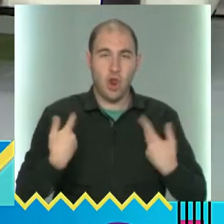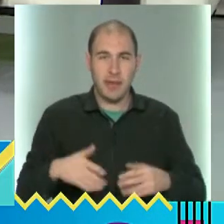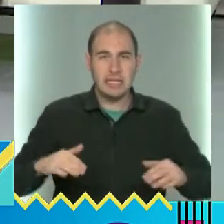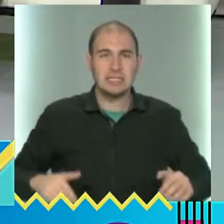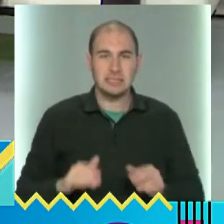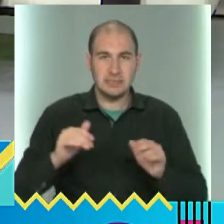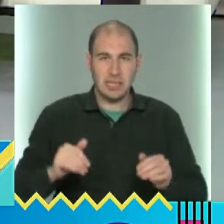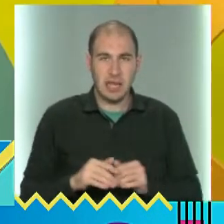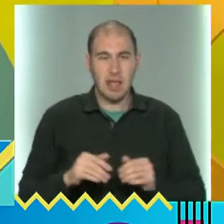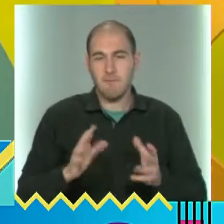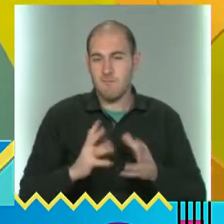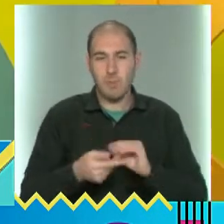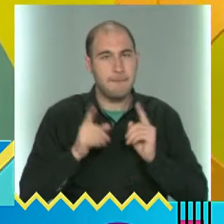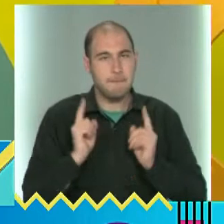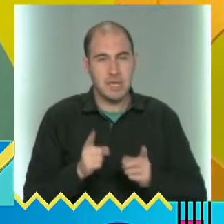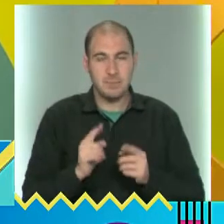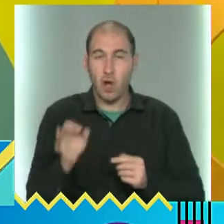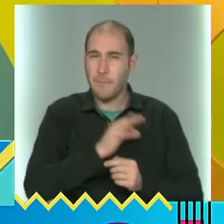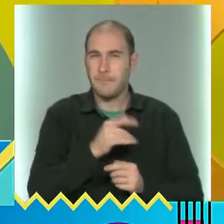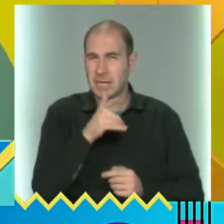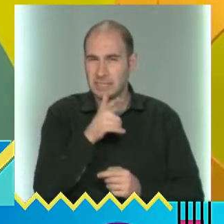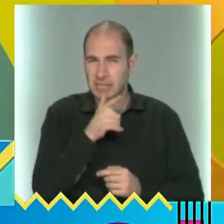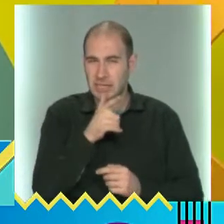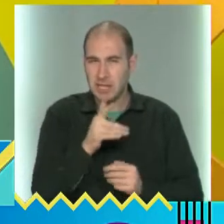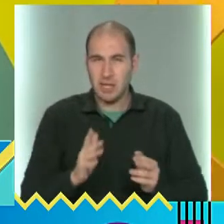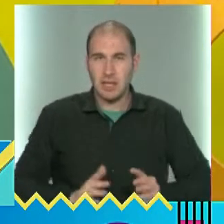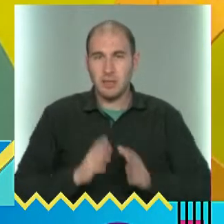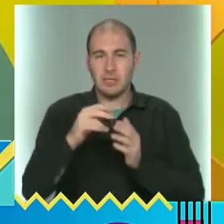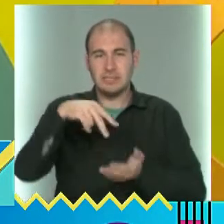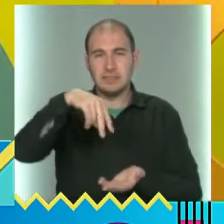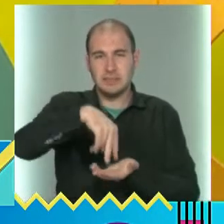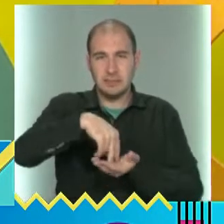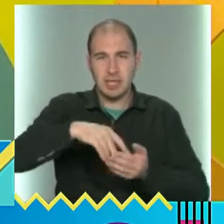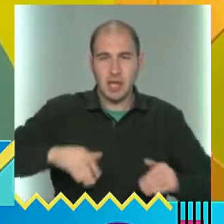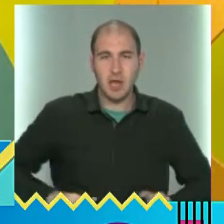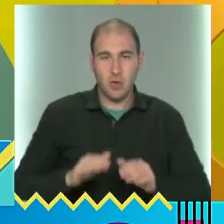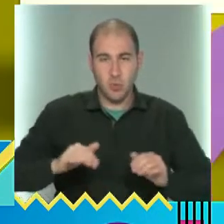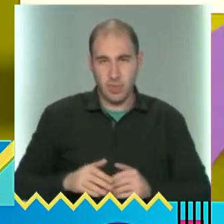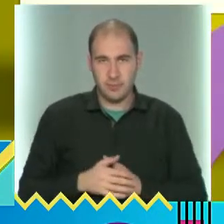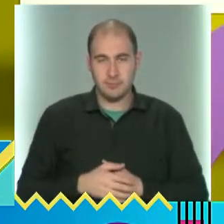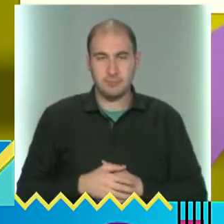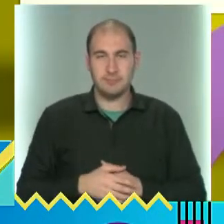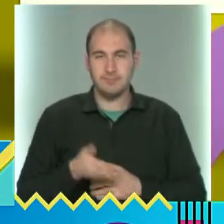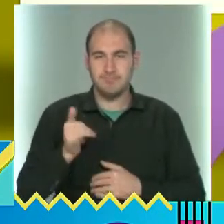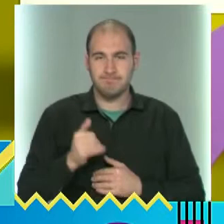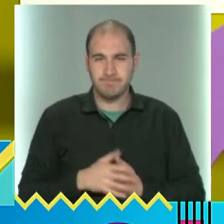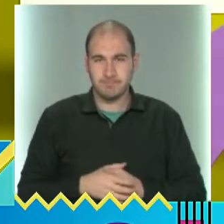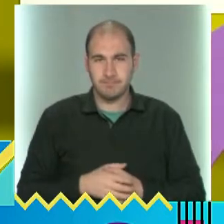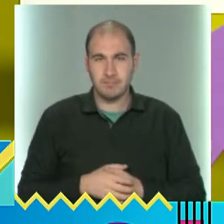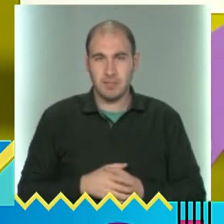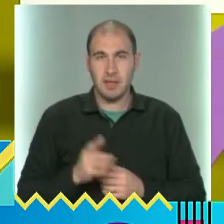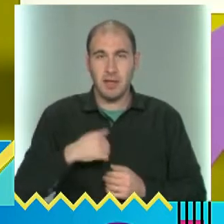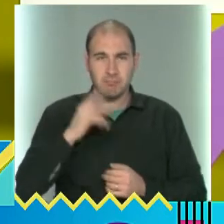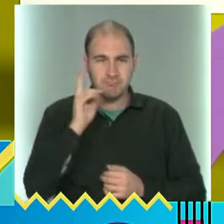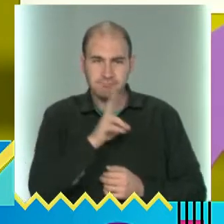silla que tiene la misma estructura o una estructura muy parecida a la estructura de silla de ruedas convencional. Bueno, hemos